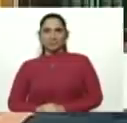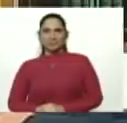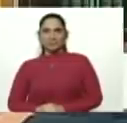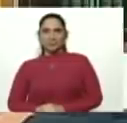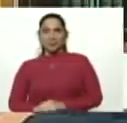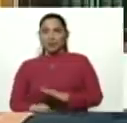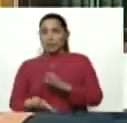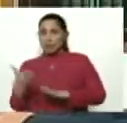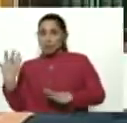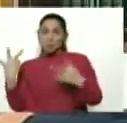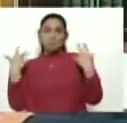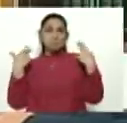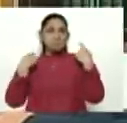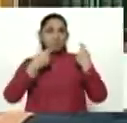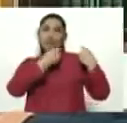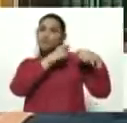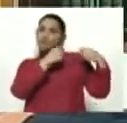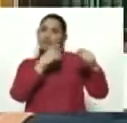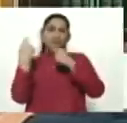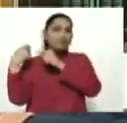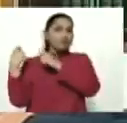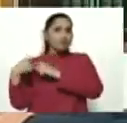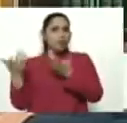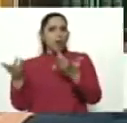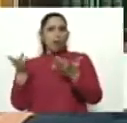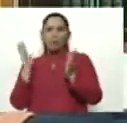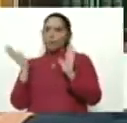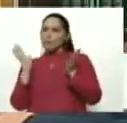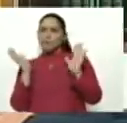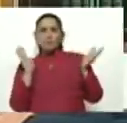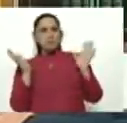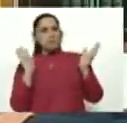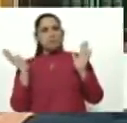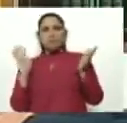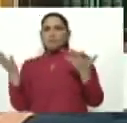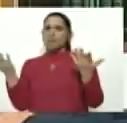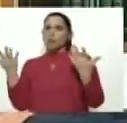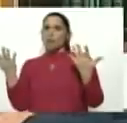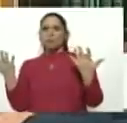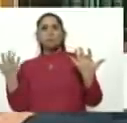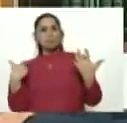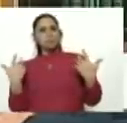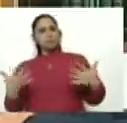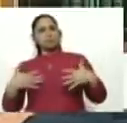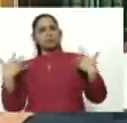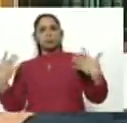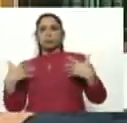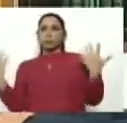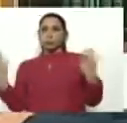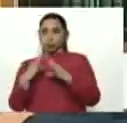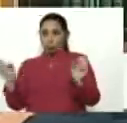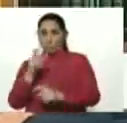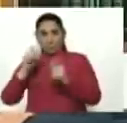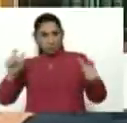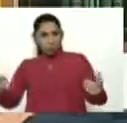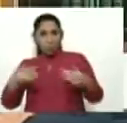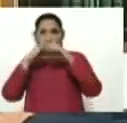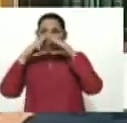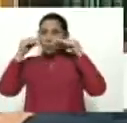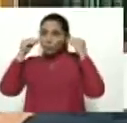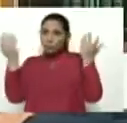Salieron a su peluquería, conversaron un rato, agarraron fresco. Todo el mundo con su